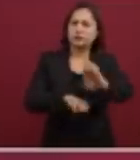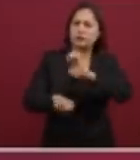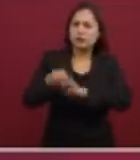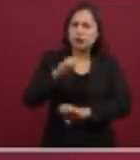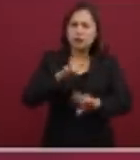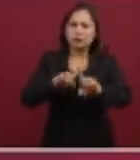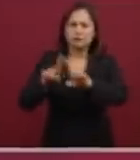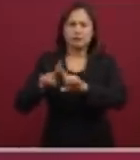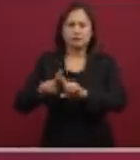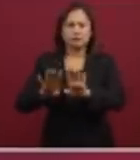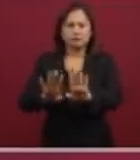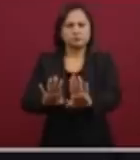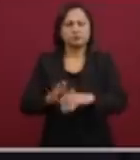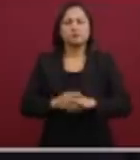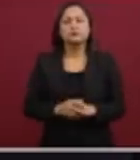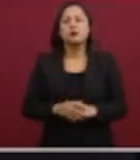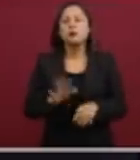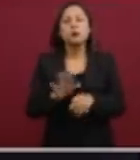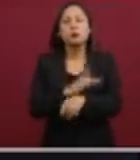porque